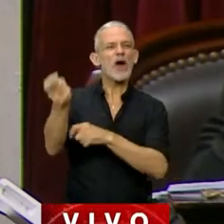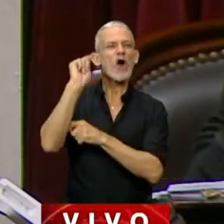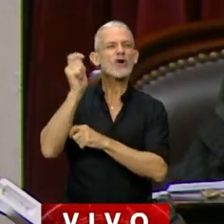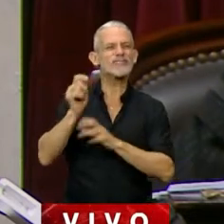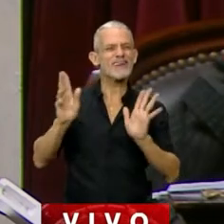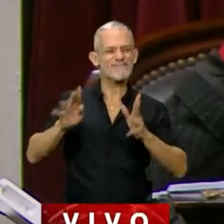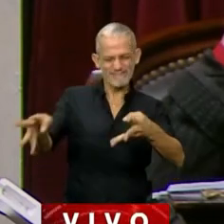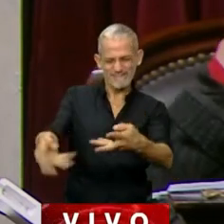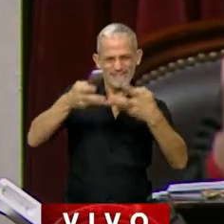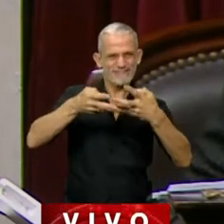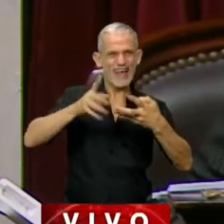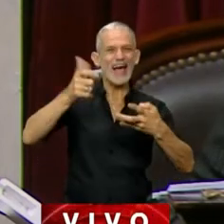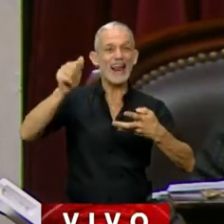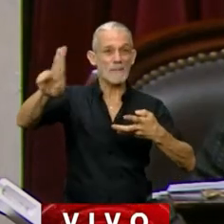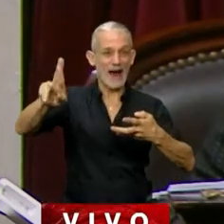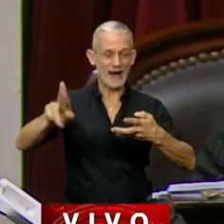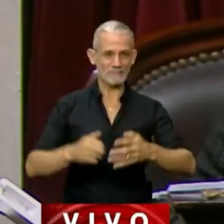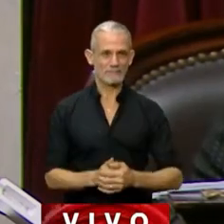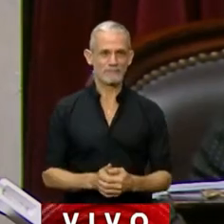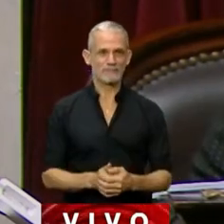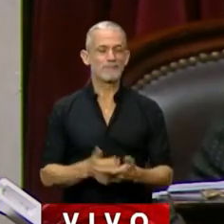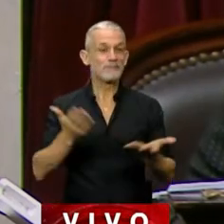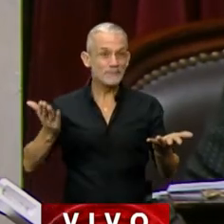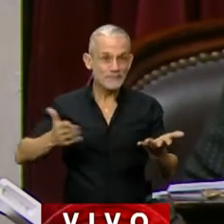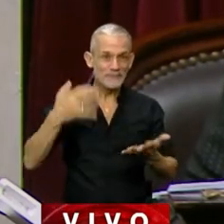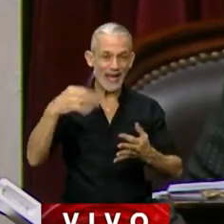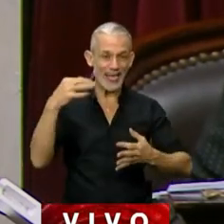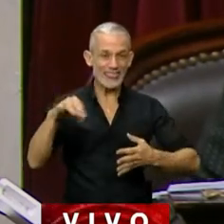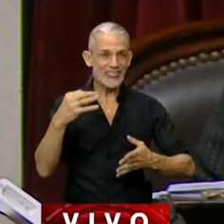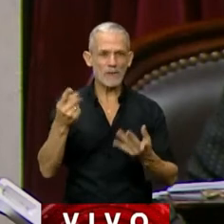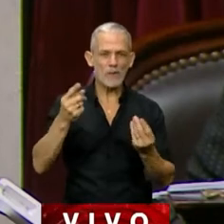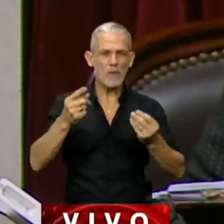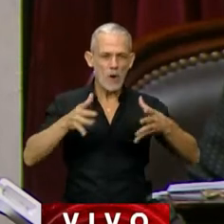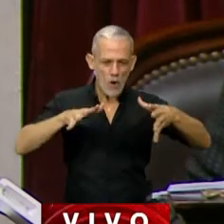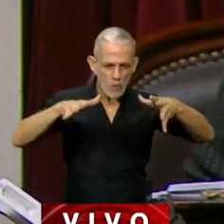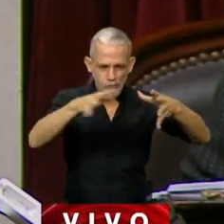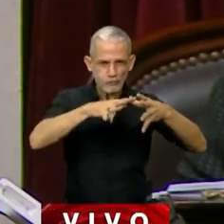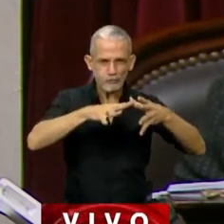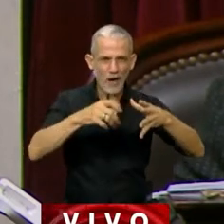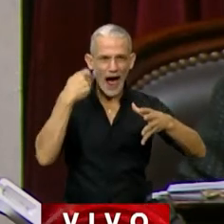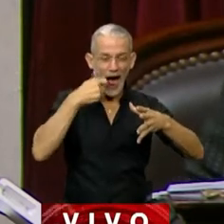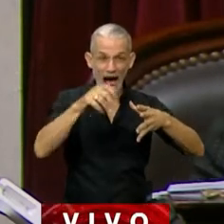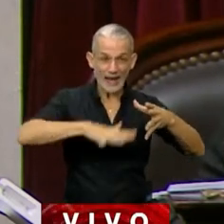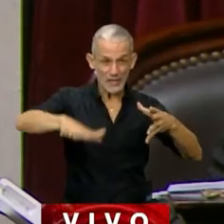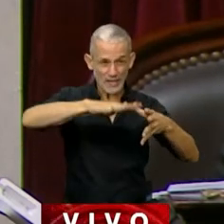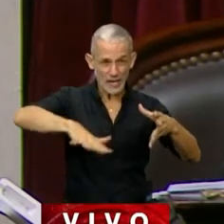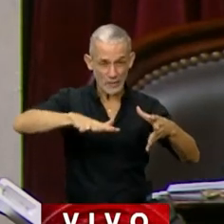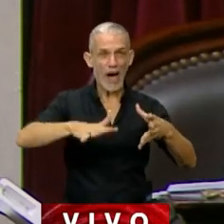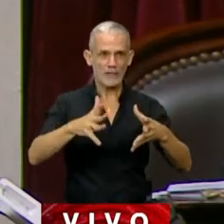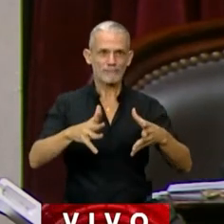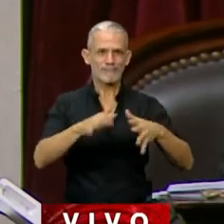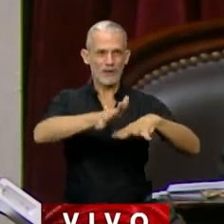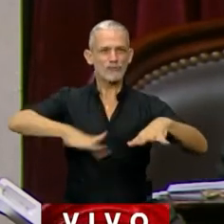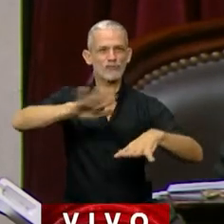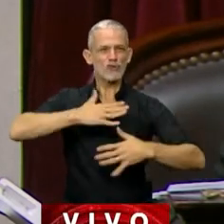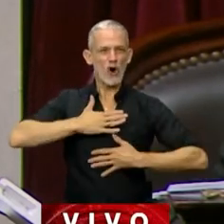calamar. Por supuesto que hay que tener en cuenta que esas biomasas que están en nuestra